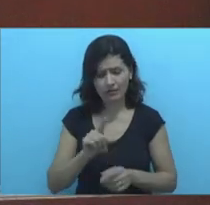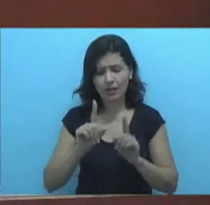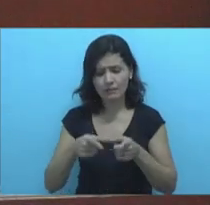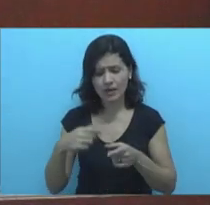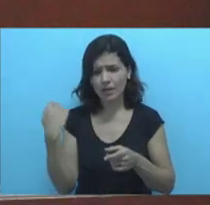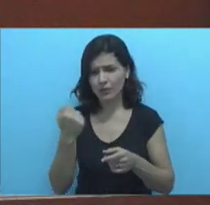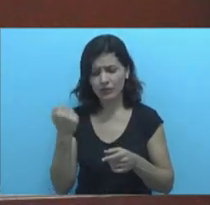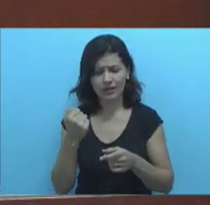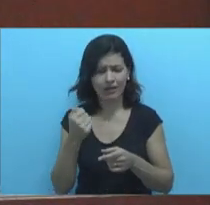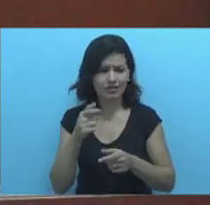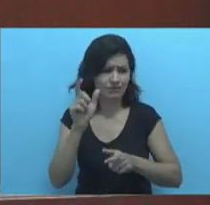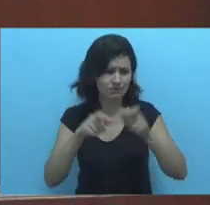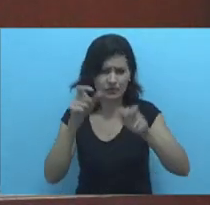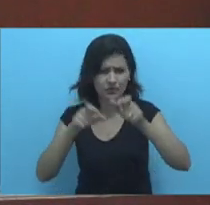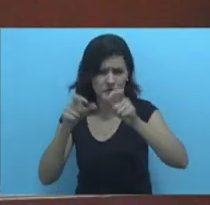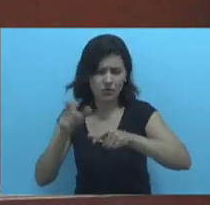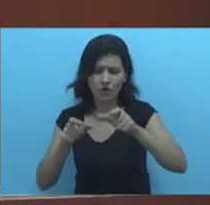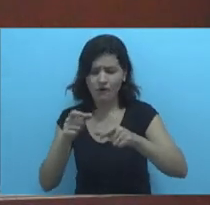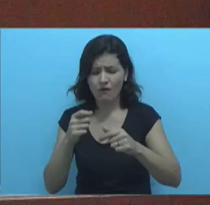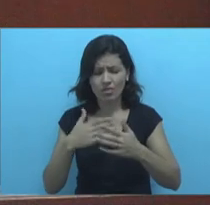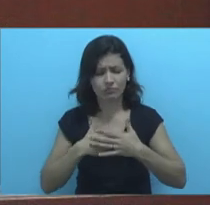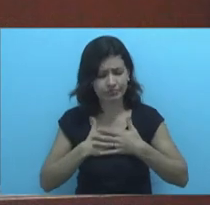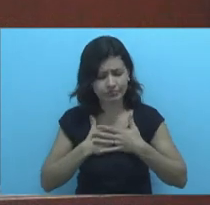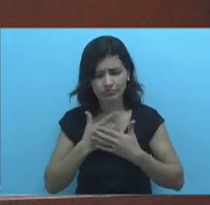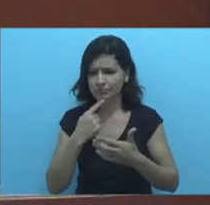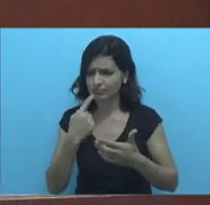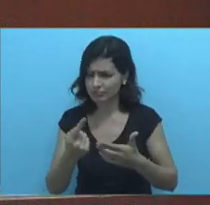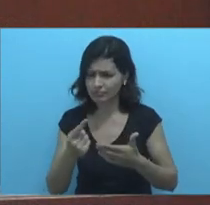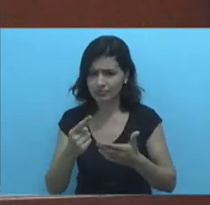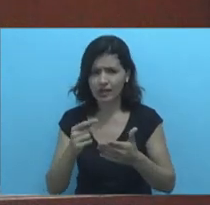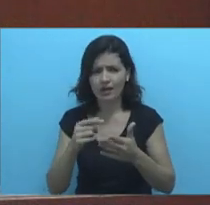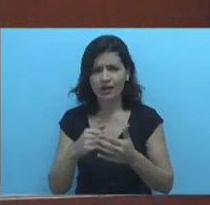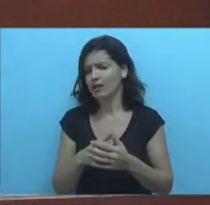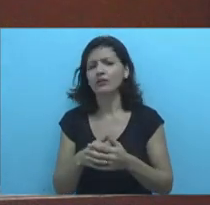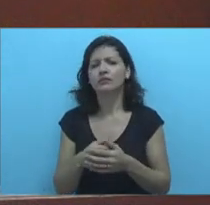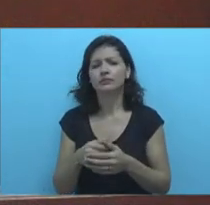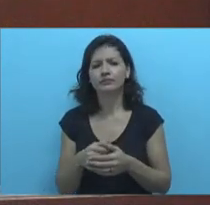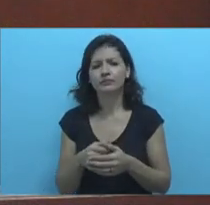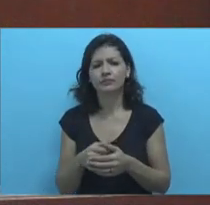que con mucho dolor despidieron a Miguel.